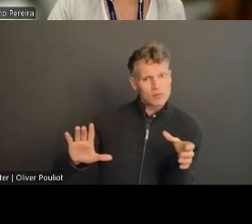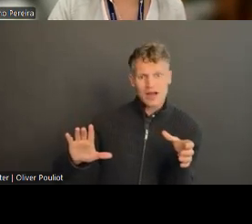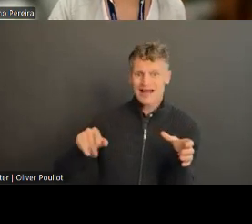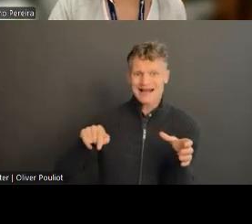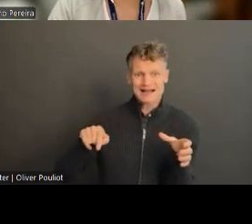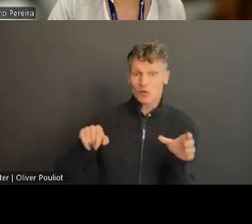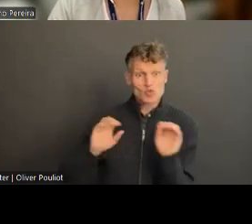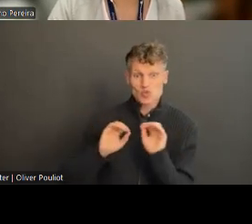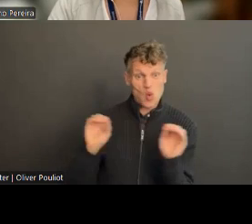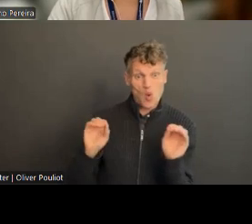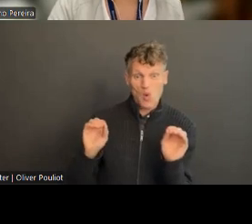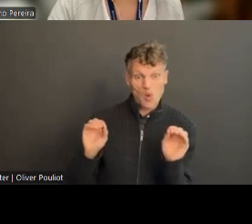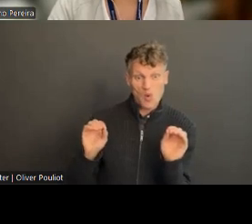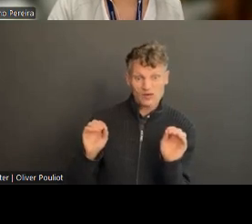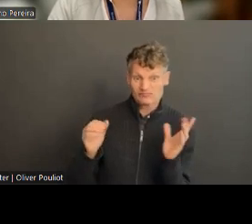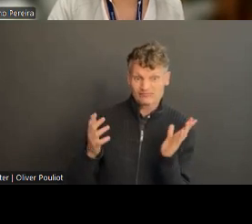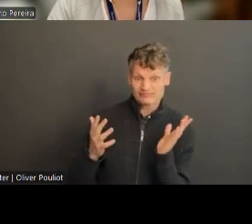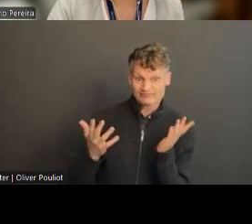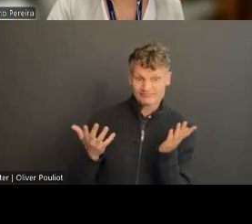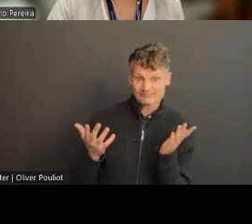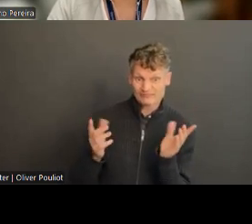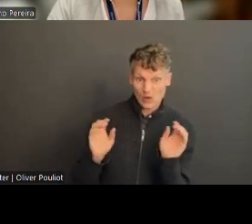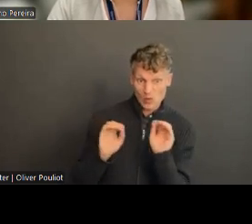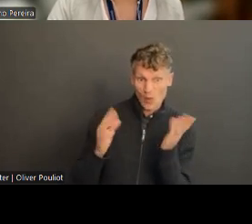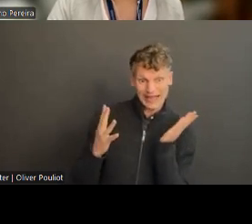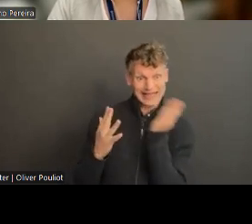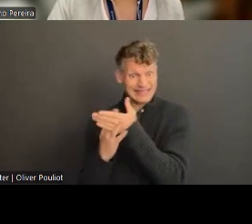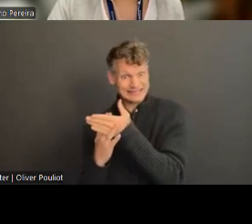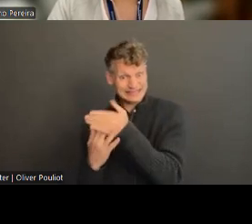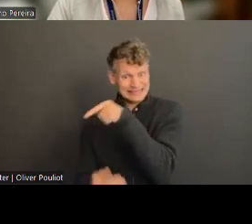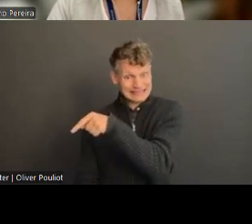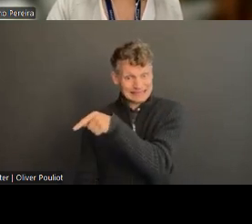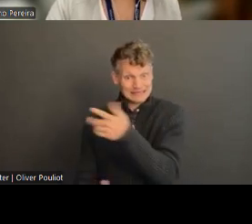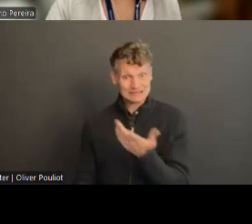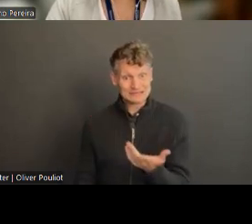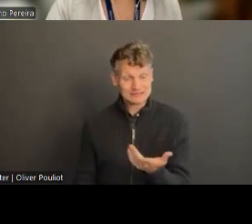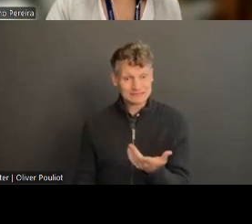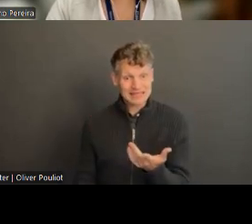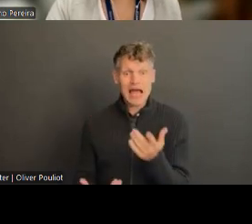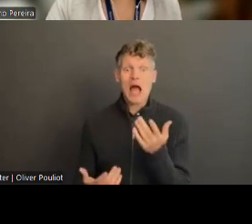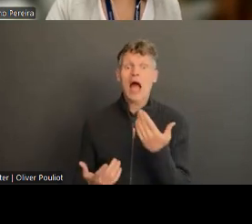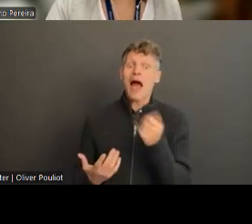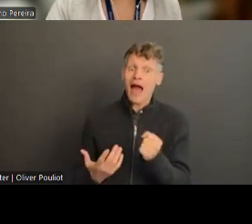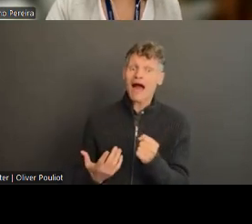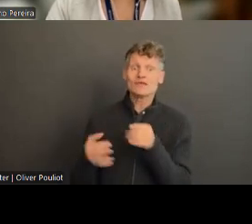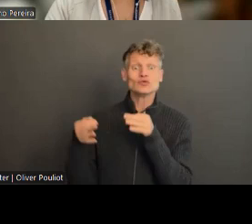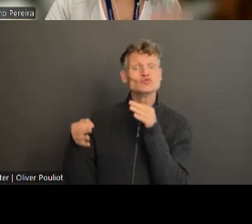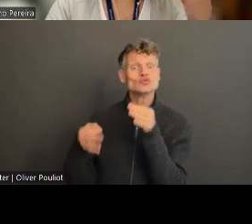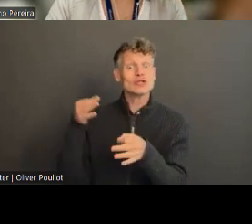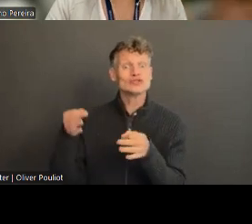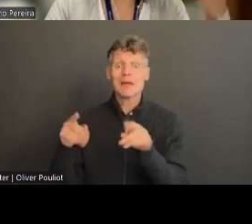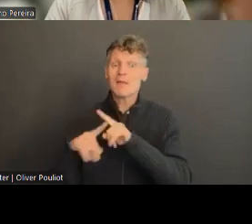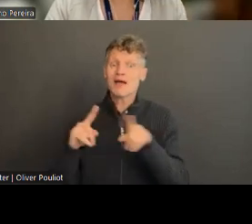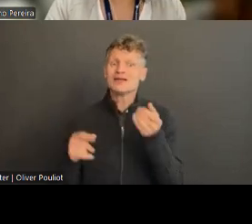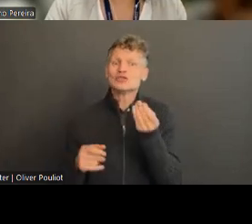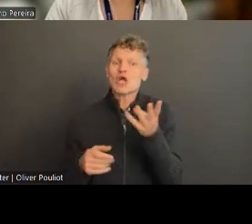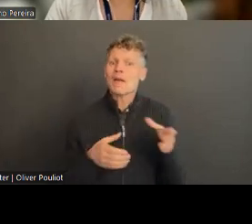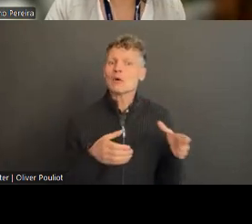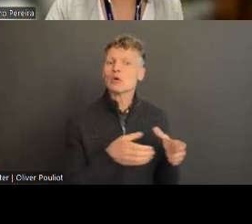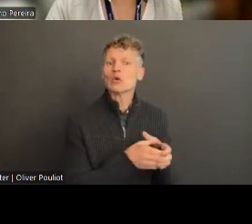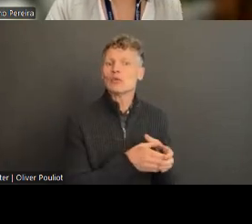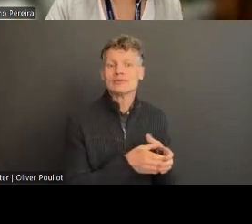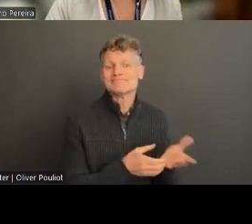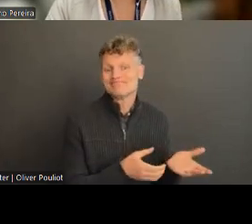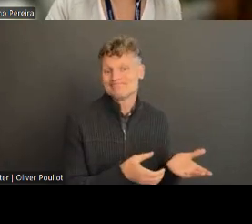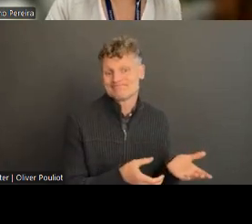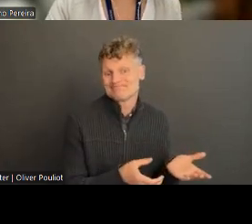Por ejemplo, las estrategias que se realizan con población privada de libertad. Pero existe mucha población identificada con